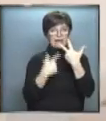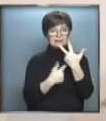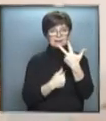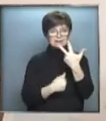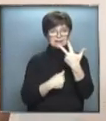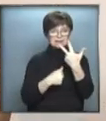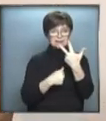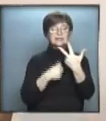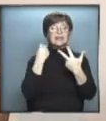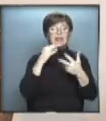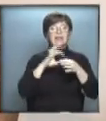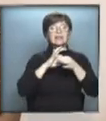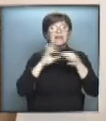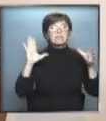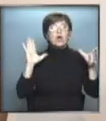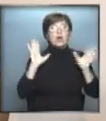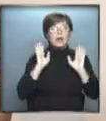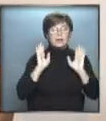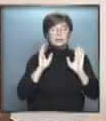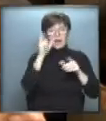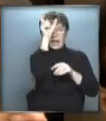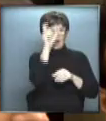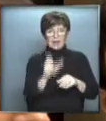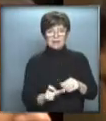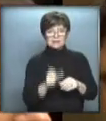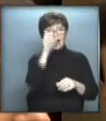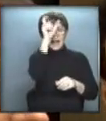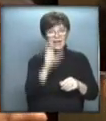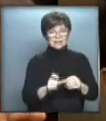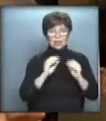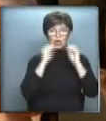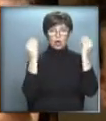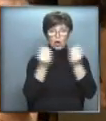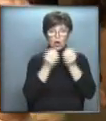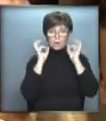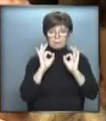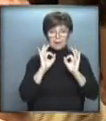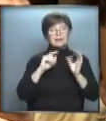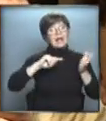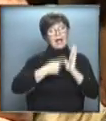fuerza que puede elegir democráticamente la lista. Pero hoy la lista completa, con todos los votos, gana la capital.